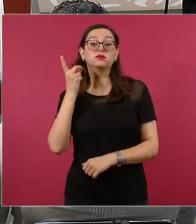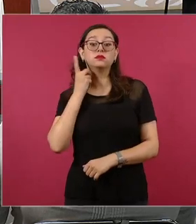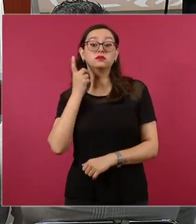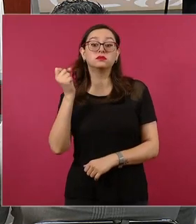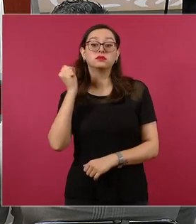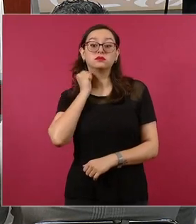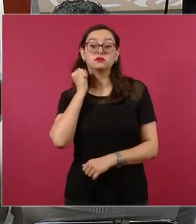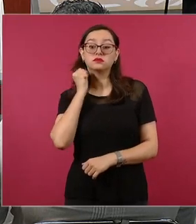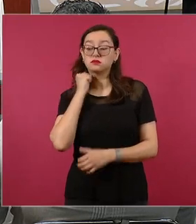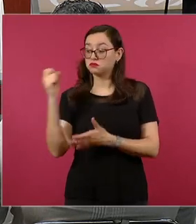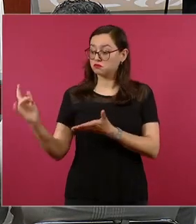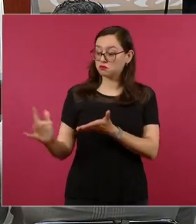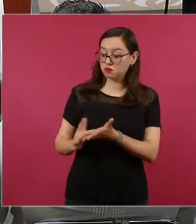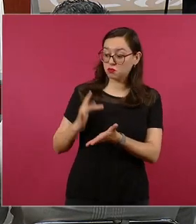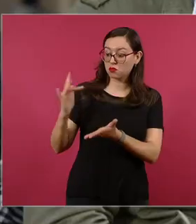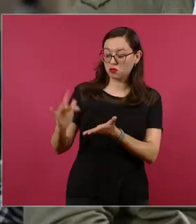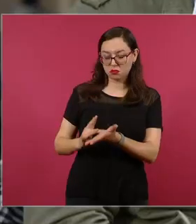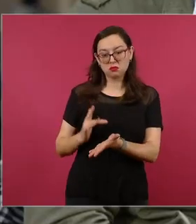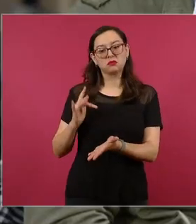porque